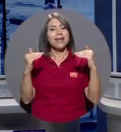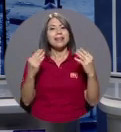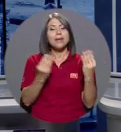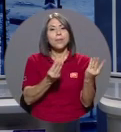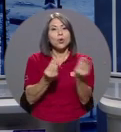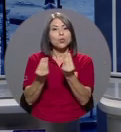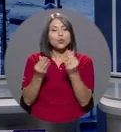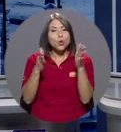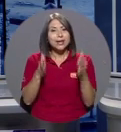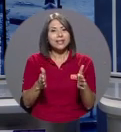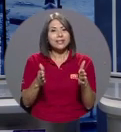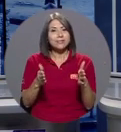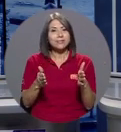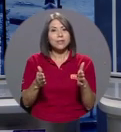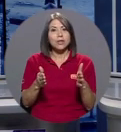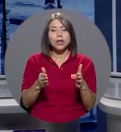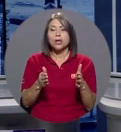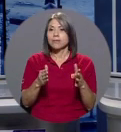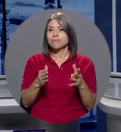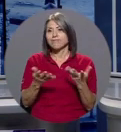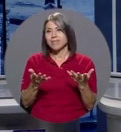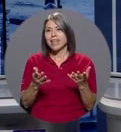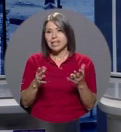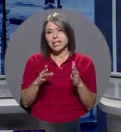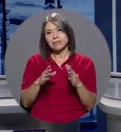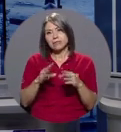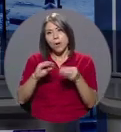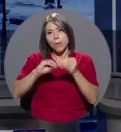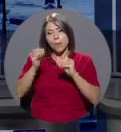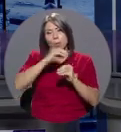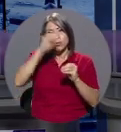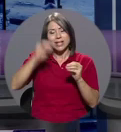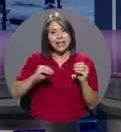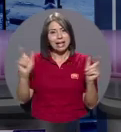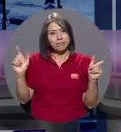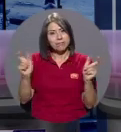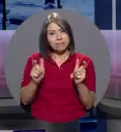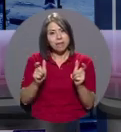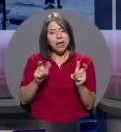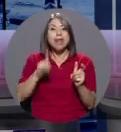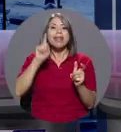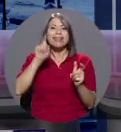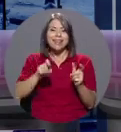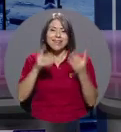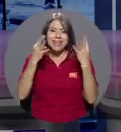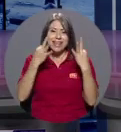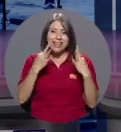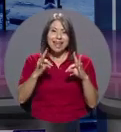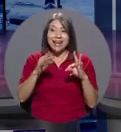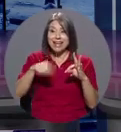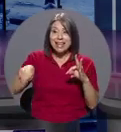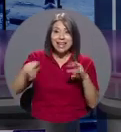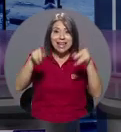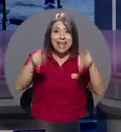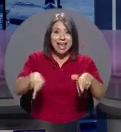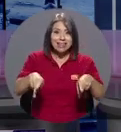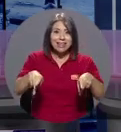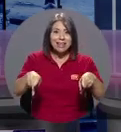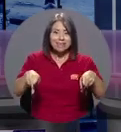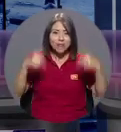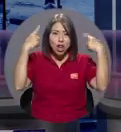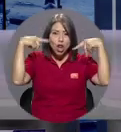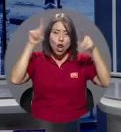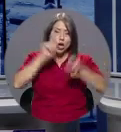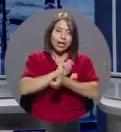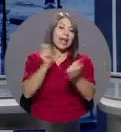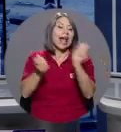de productores, y cuando hablamos de pequeña escala, hay que tratar de lograr un cambio cultural en la gente, sobre todo en los